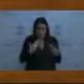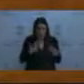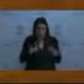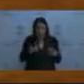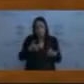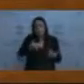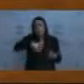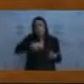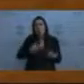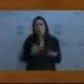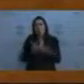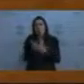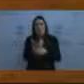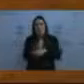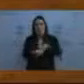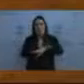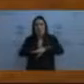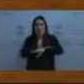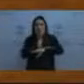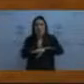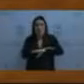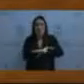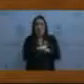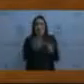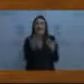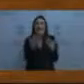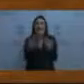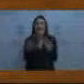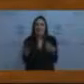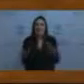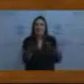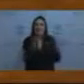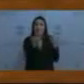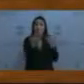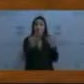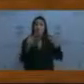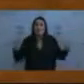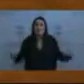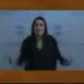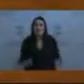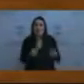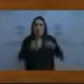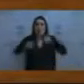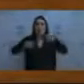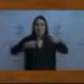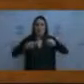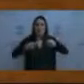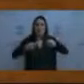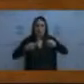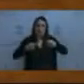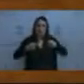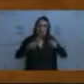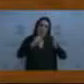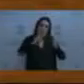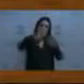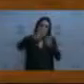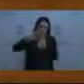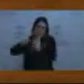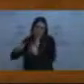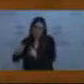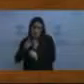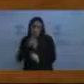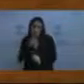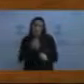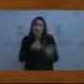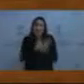a la Administración regional es agilidad, es mejorar la coordinación entre administraciones. Estamos hablando de una